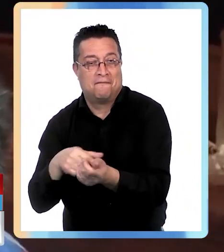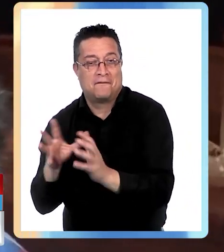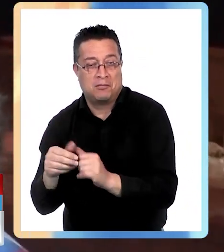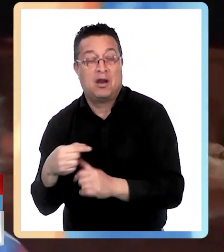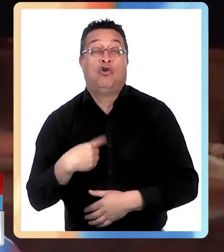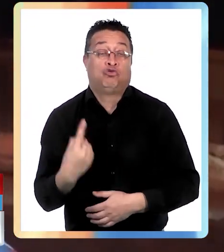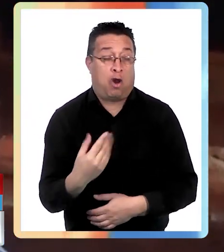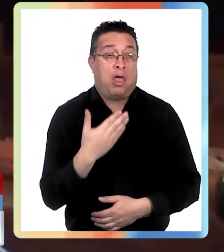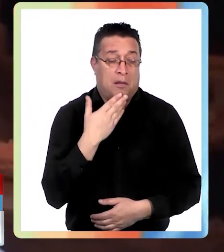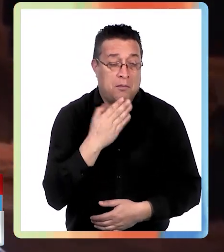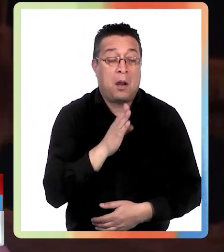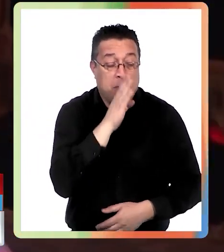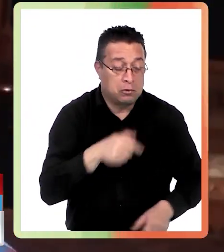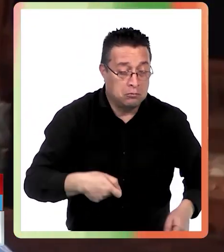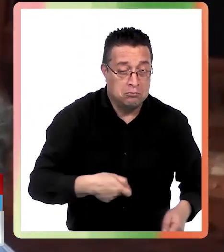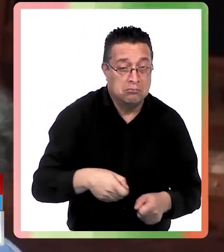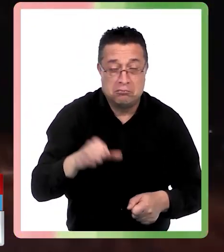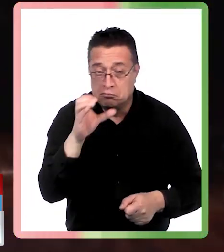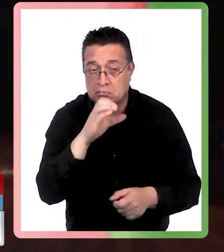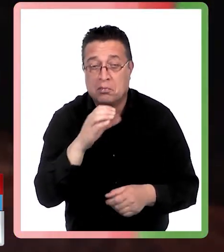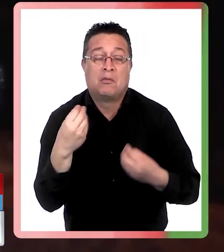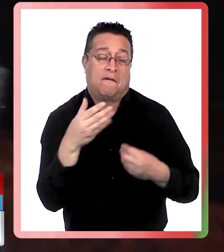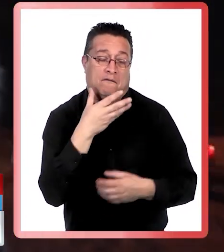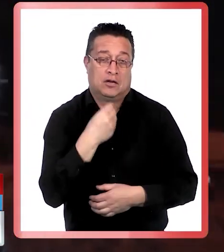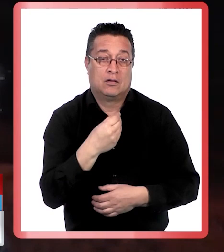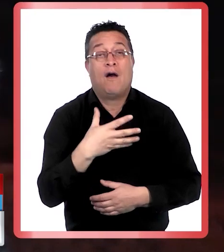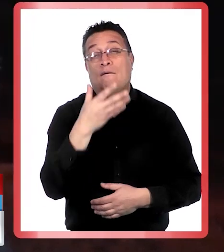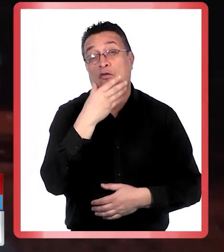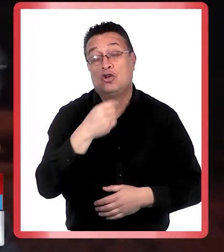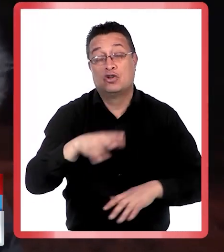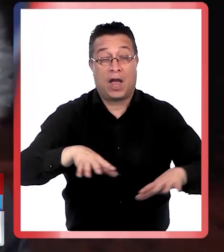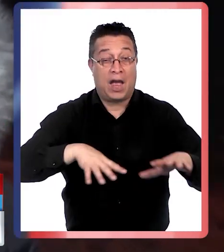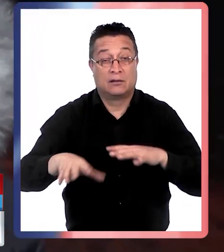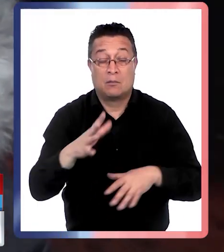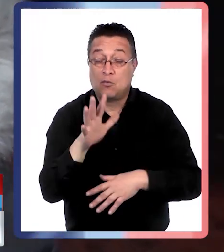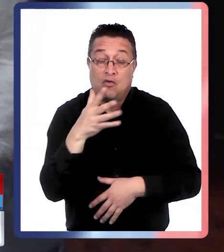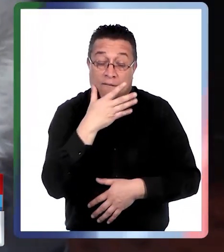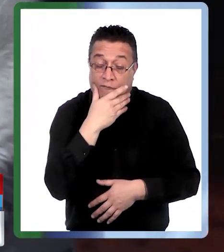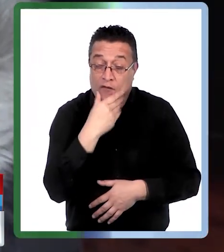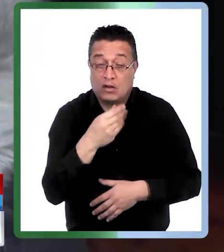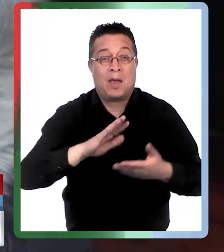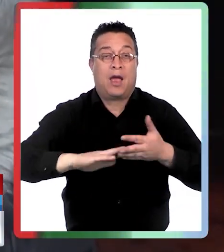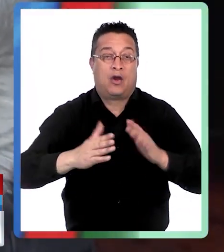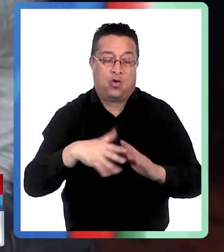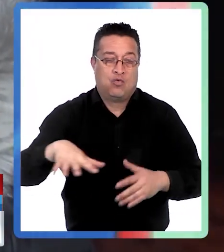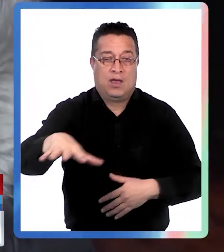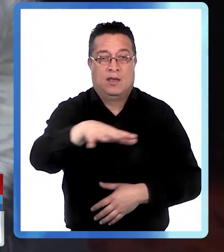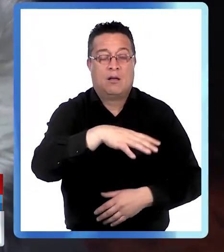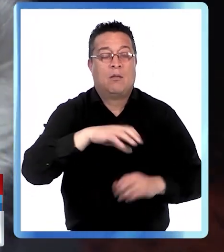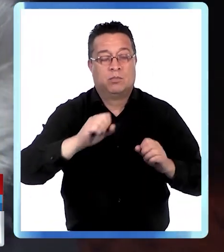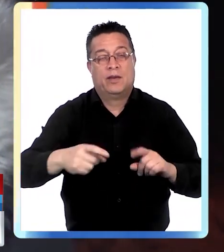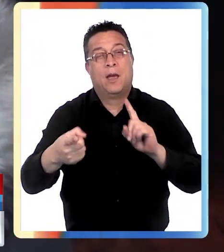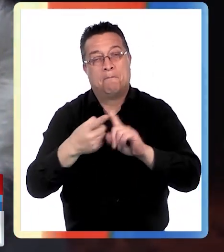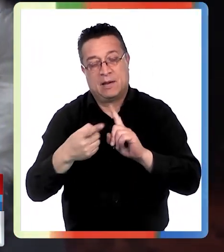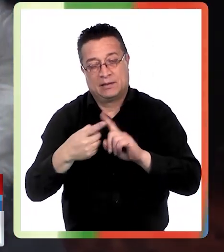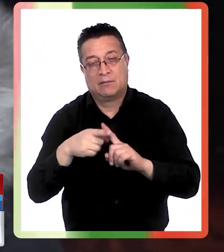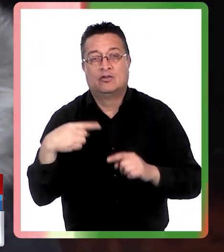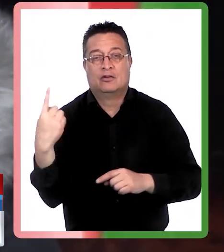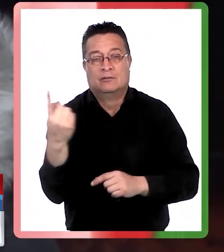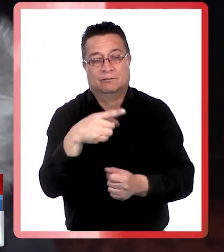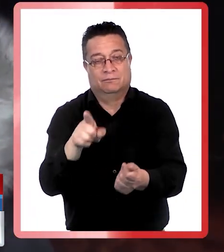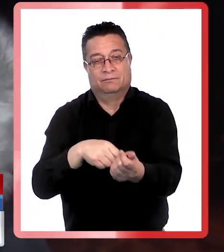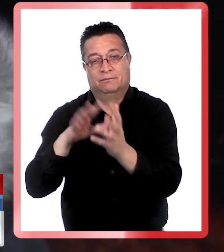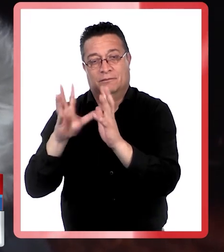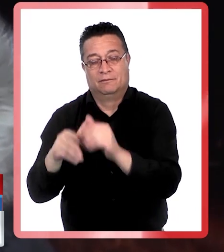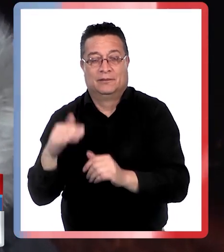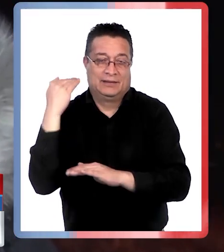sol con hay unos perritos no genial precioso una actividad muy linda para la comunidad para que puedan participar no cierto todas las familia